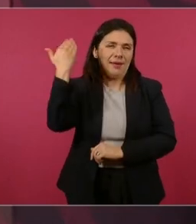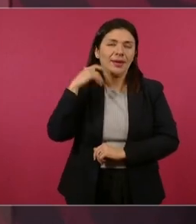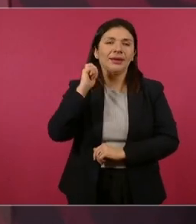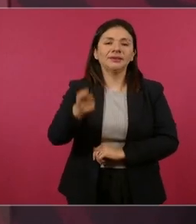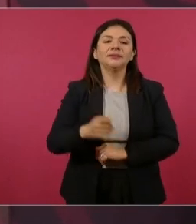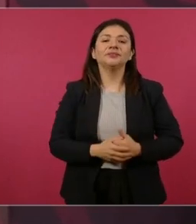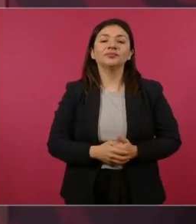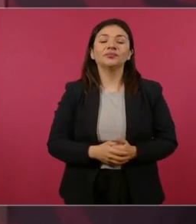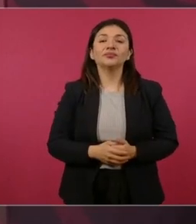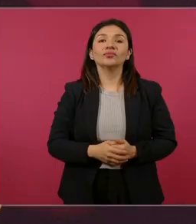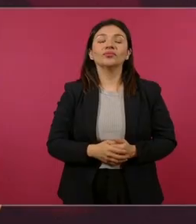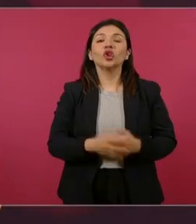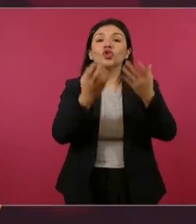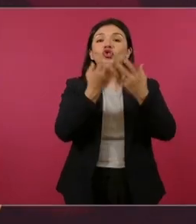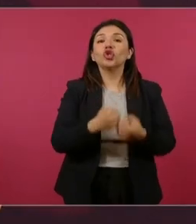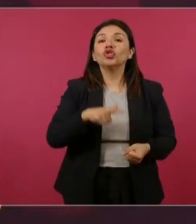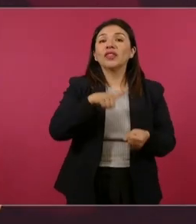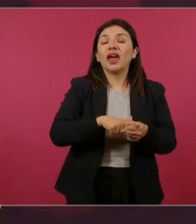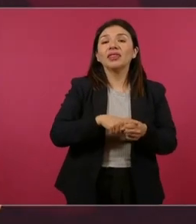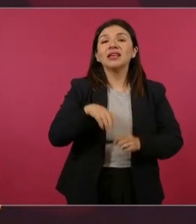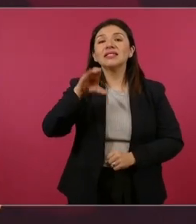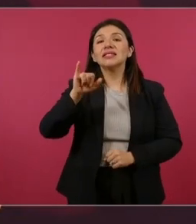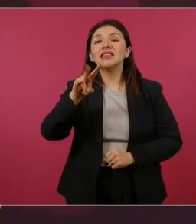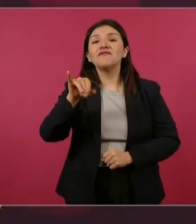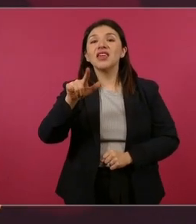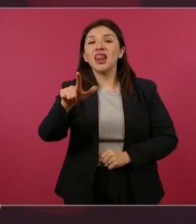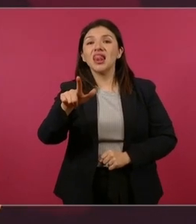de la llamada sociedad civil.